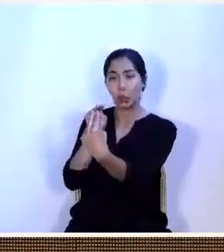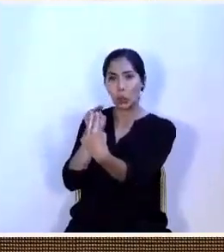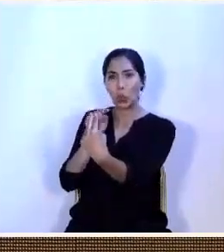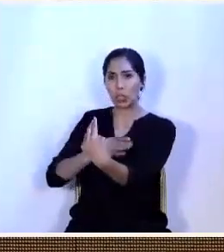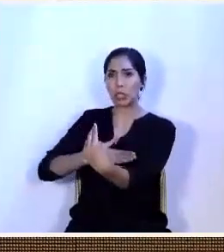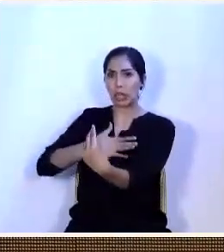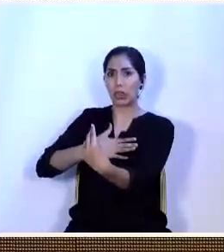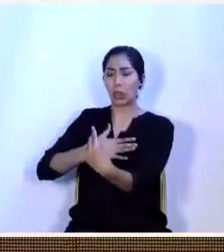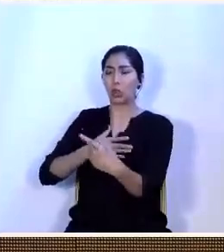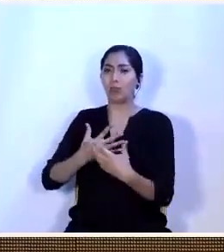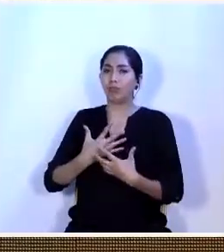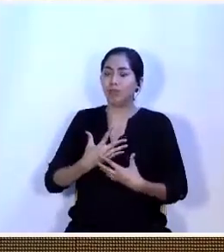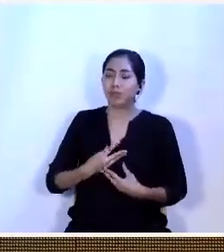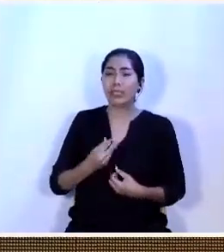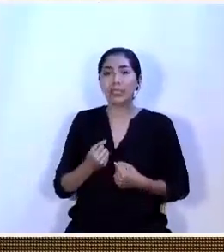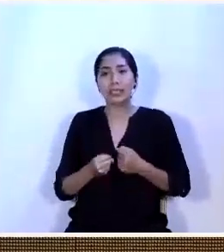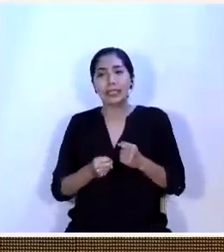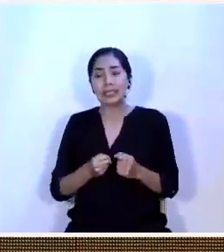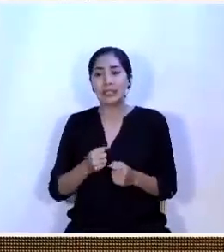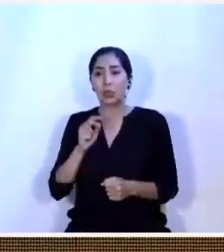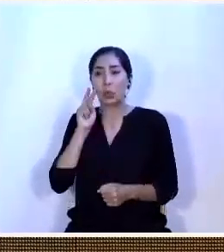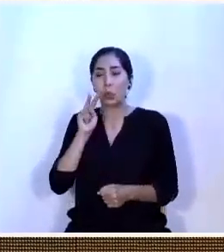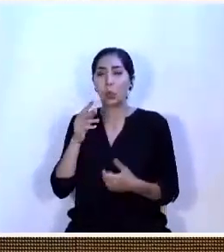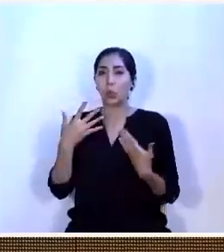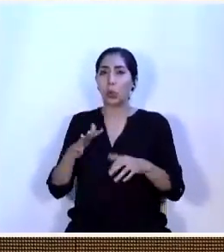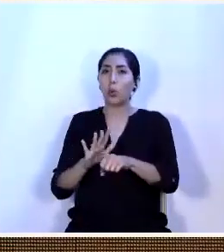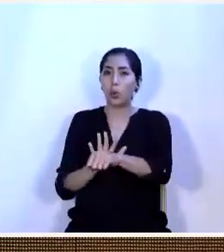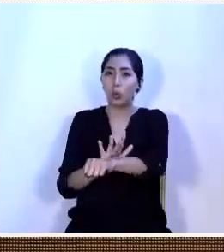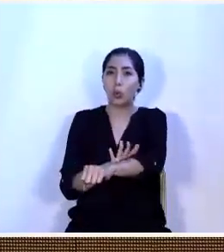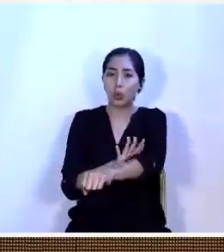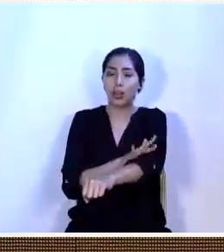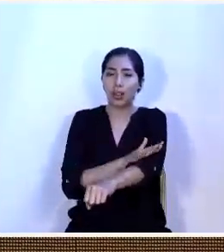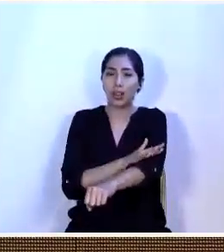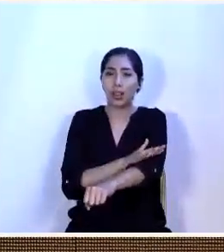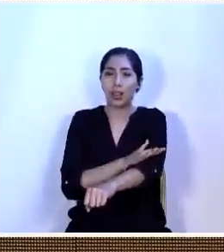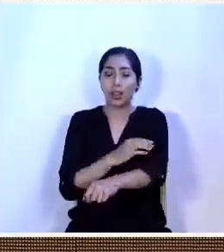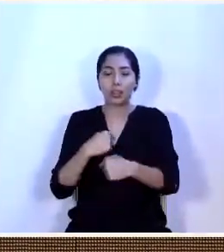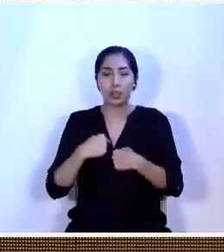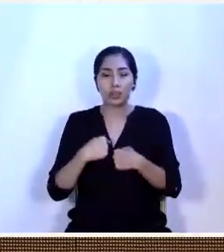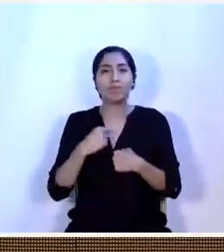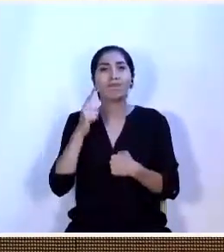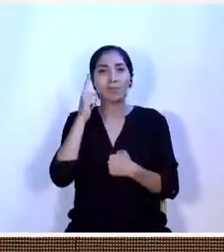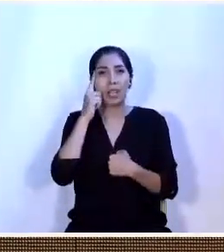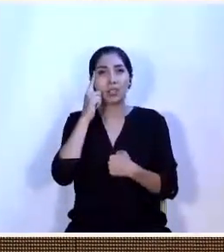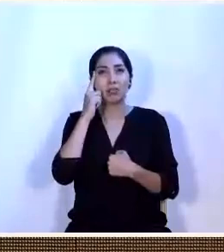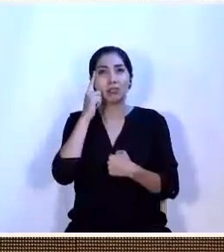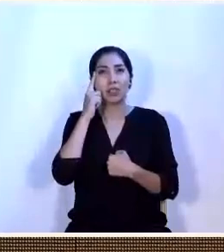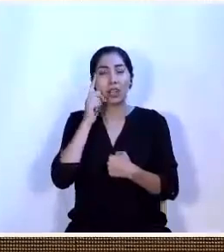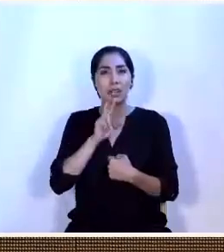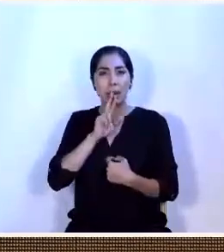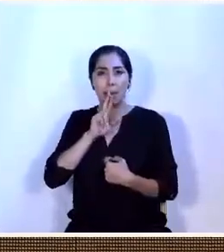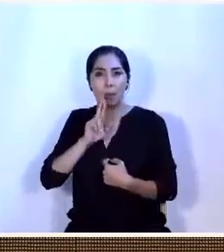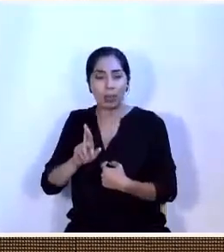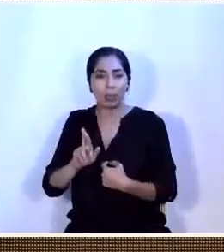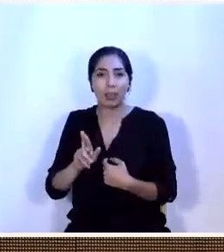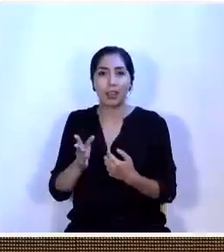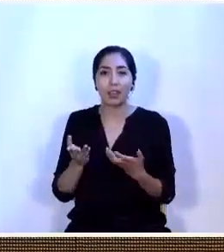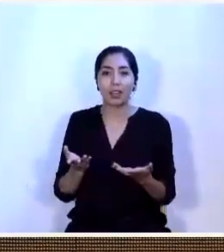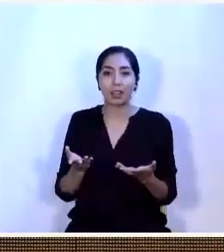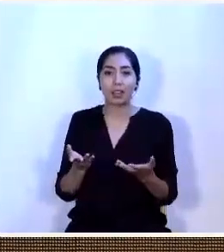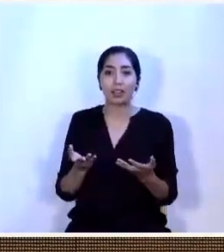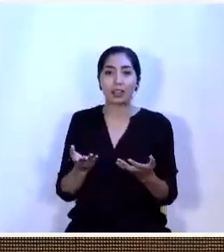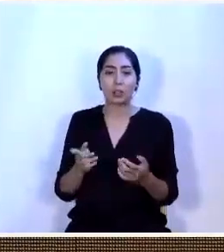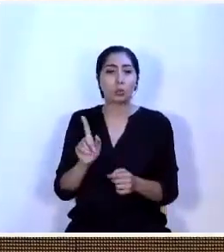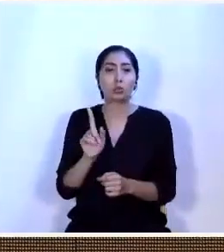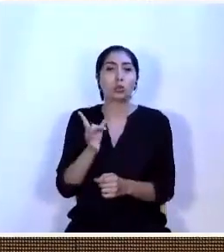incertidumbre, la verdad es que es tremendamente conmovedor y no puedo sino pensar de que la respuesta a eso no es una respuesta